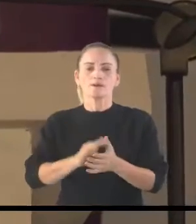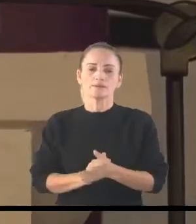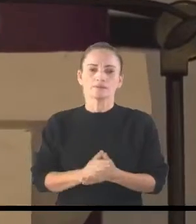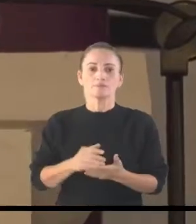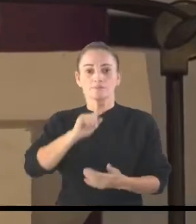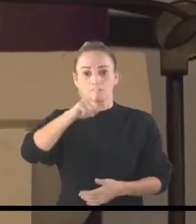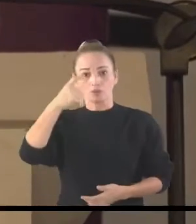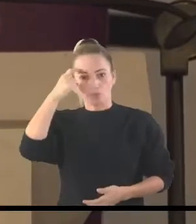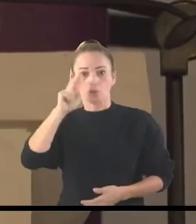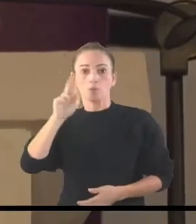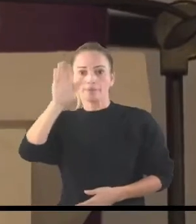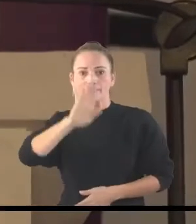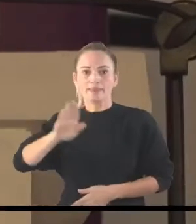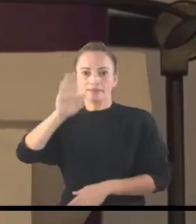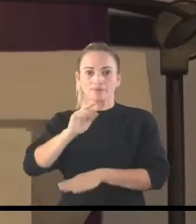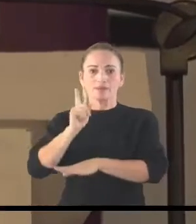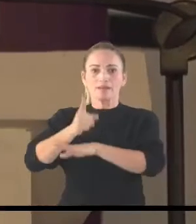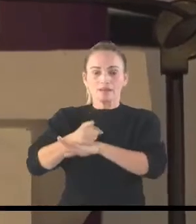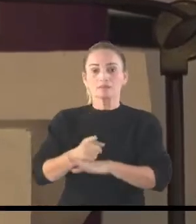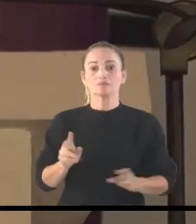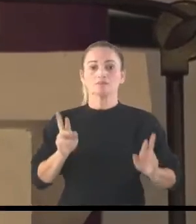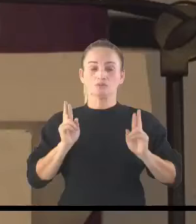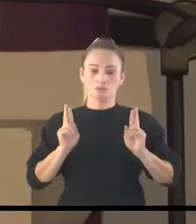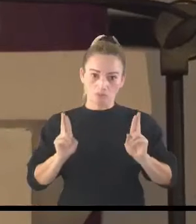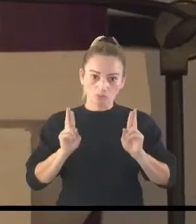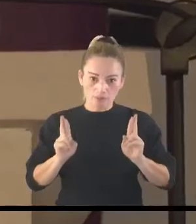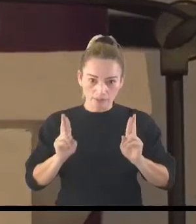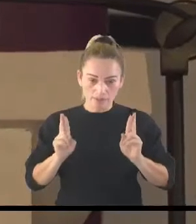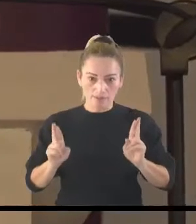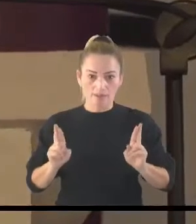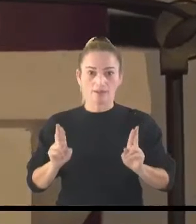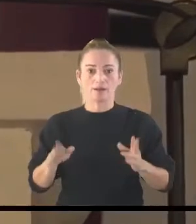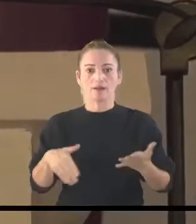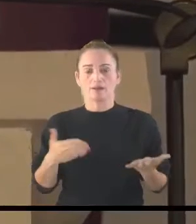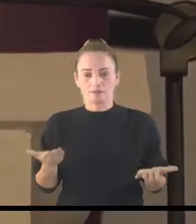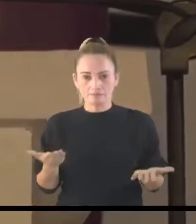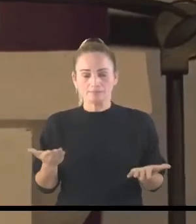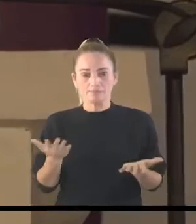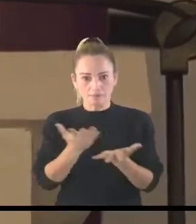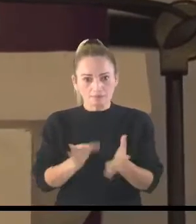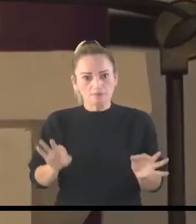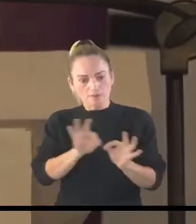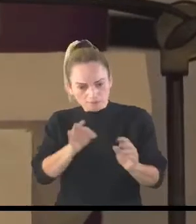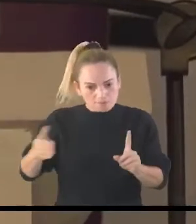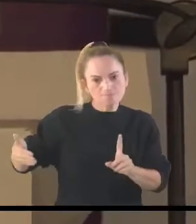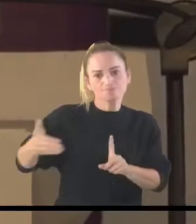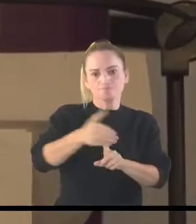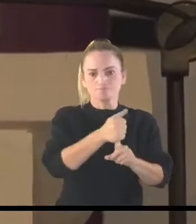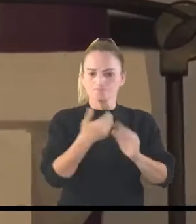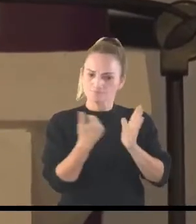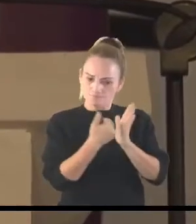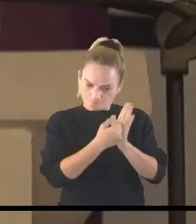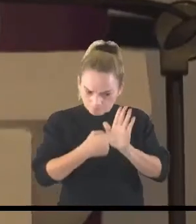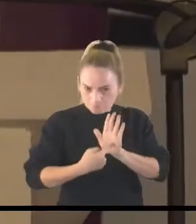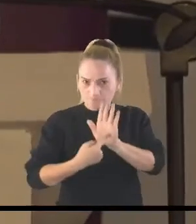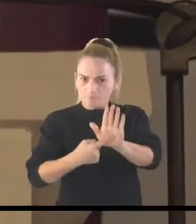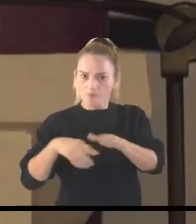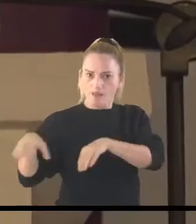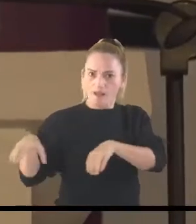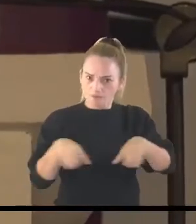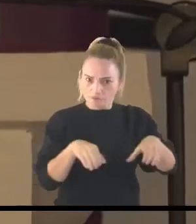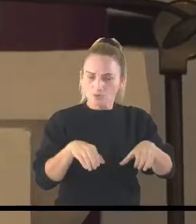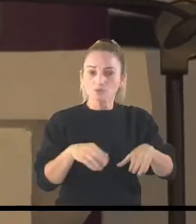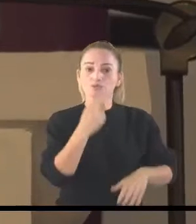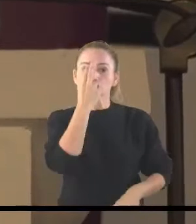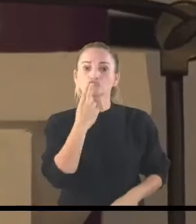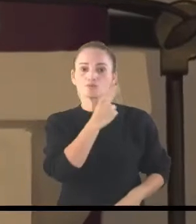todo el Gobierno Nacional. Esperamos no ser discursivos, sino lograr mostrarlo con hechos. Ese es